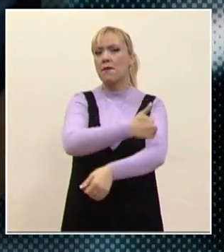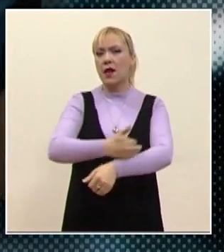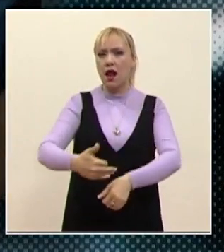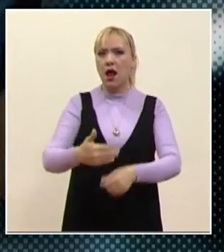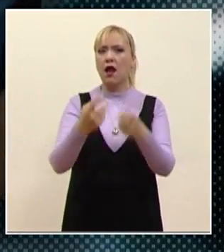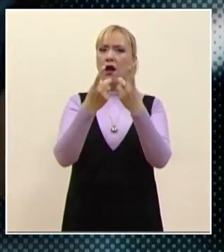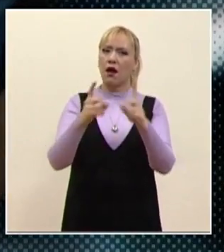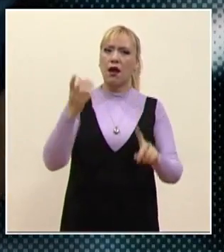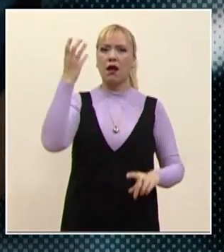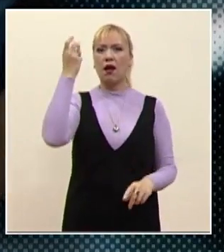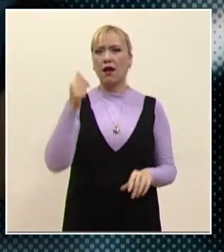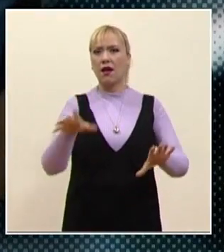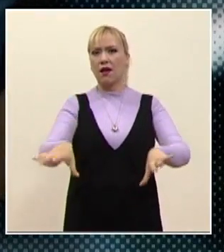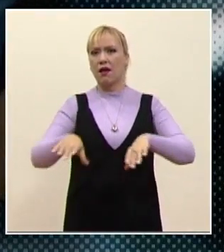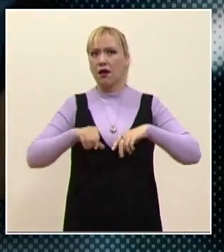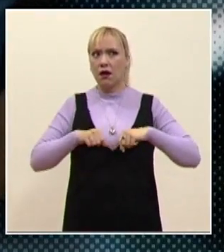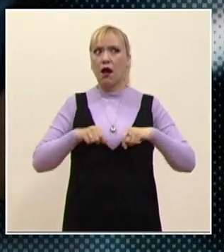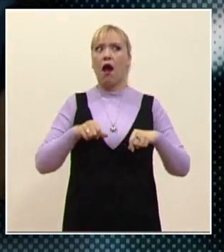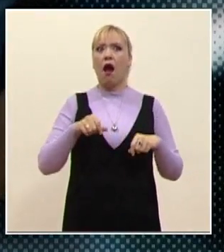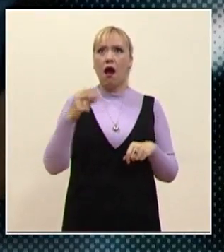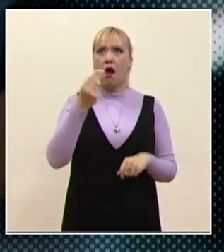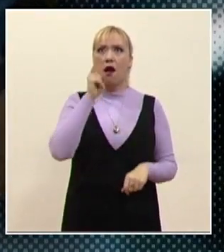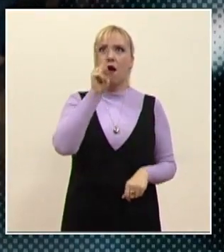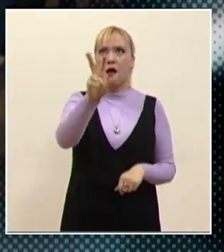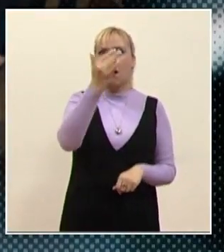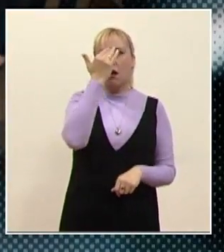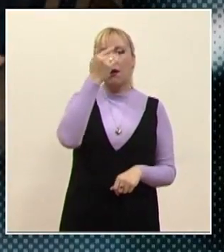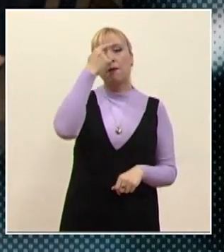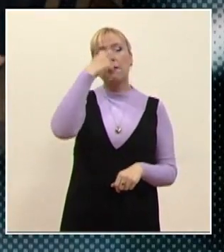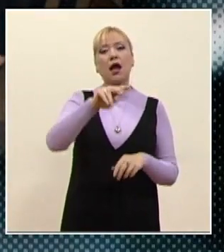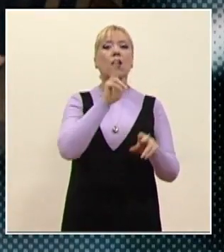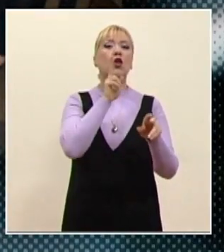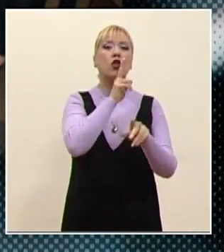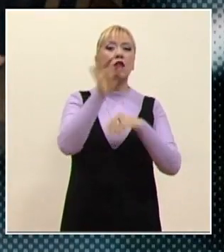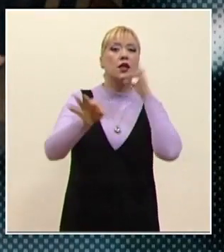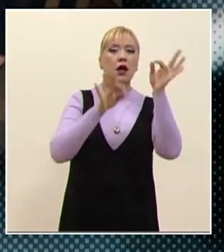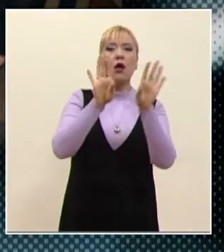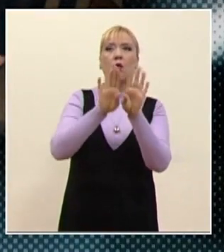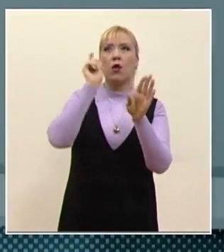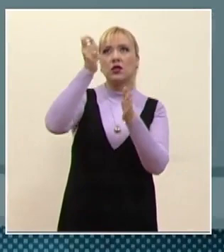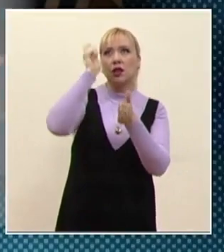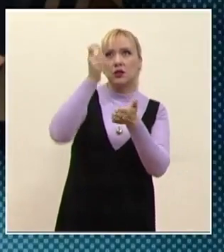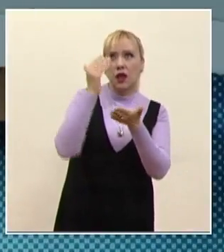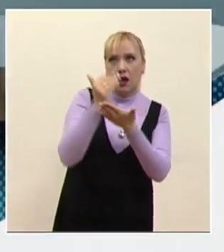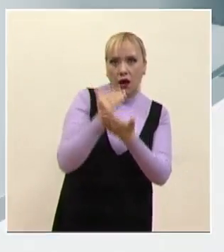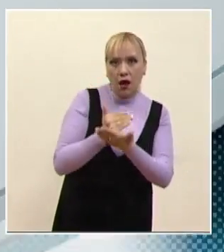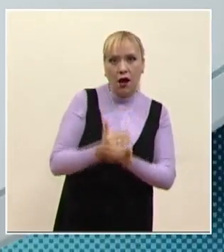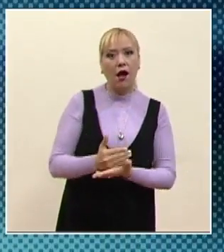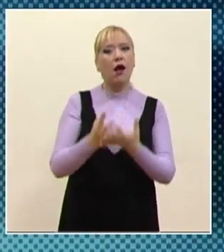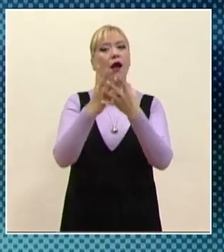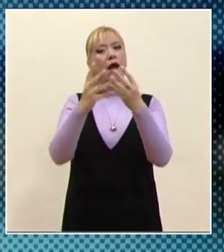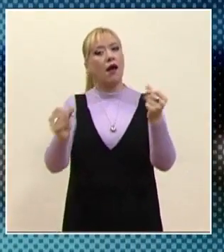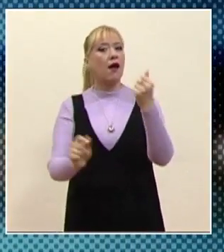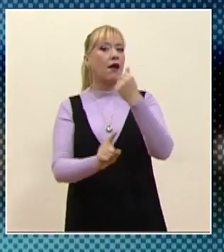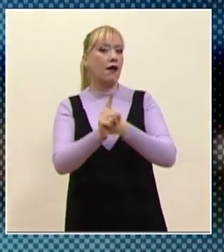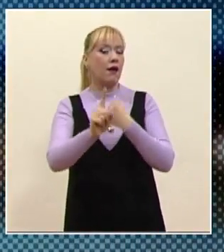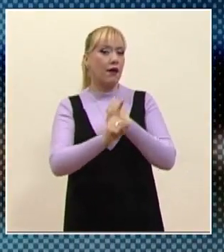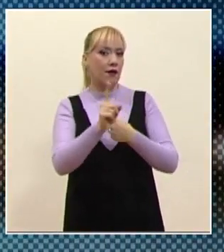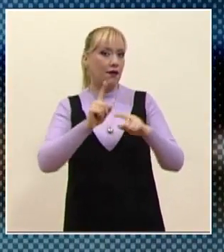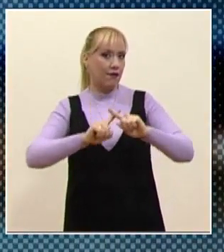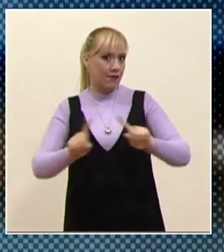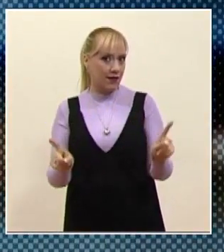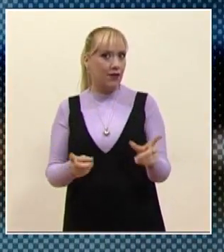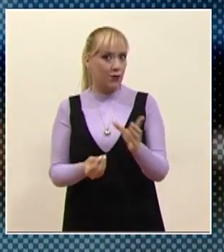donde también se analizó la importancia de impulsar medios alternativos de solución de conflictos. Por acuerdo